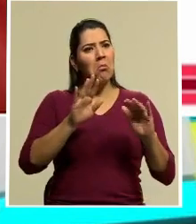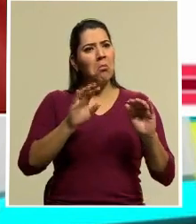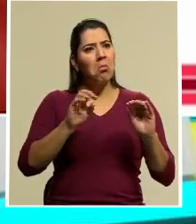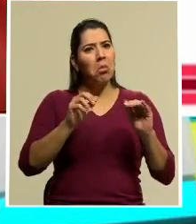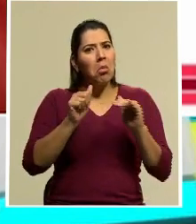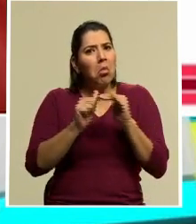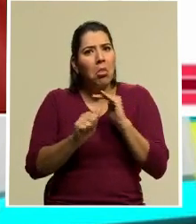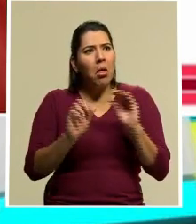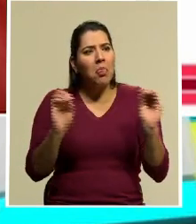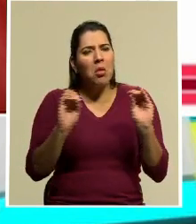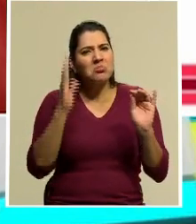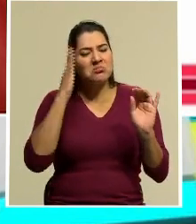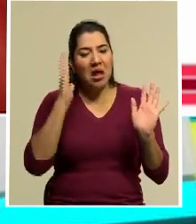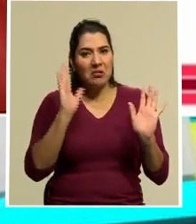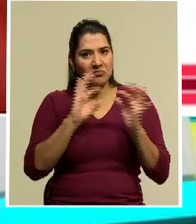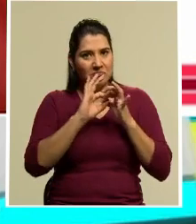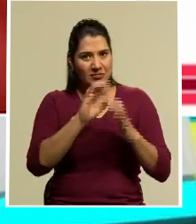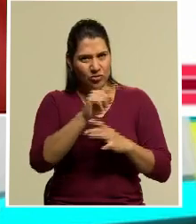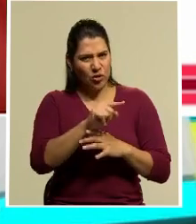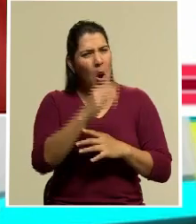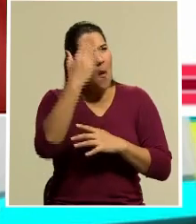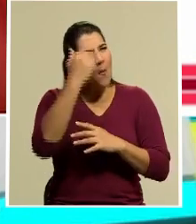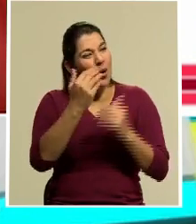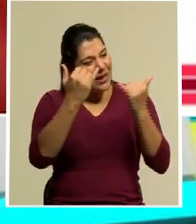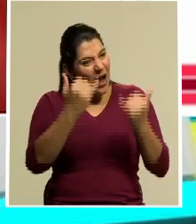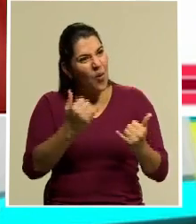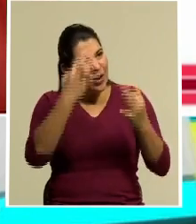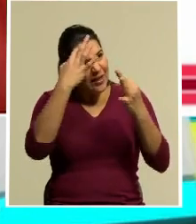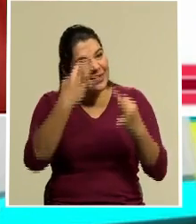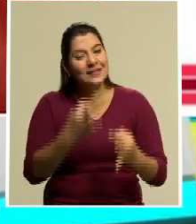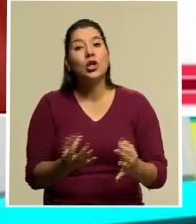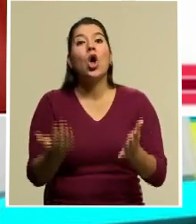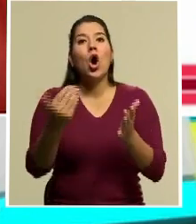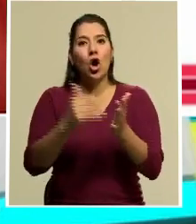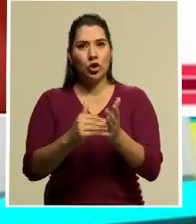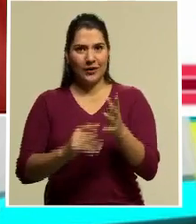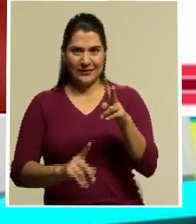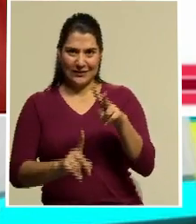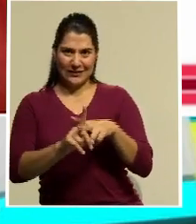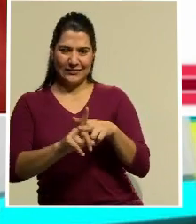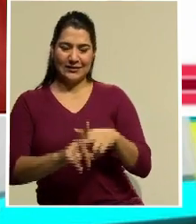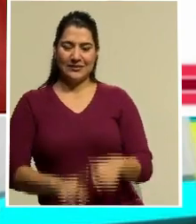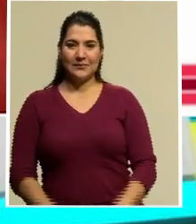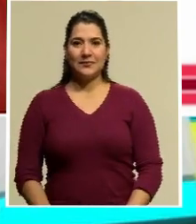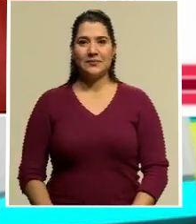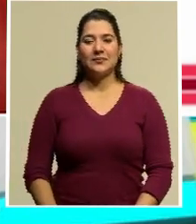ostracismo político voluntario en el que estuvo durante década y media?